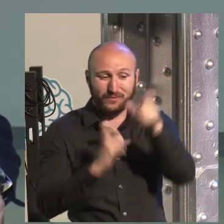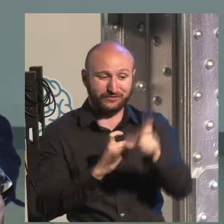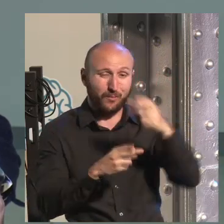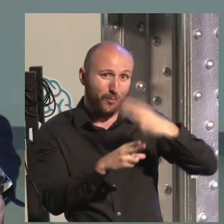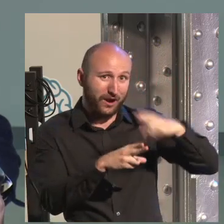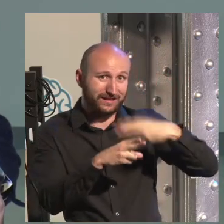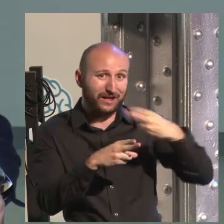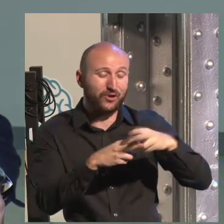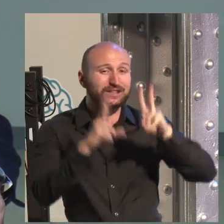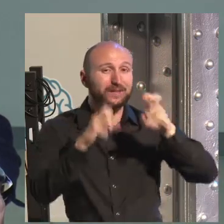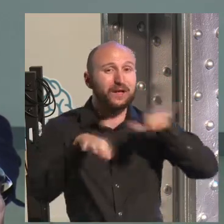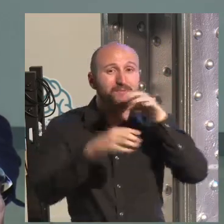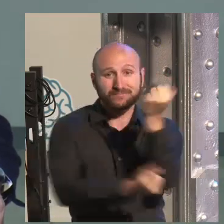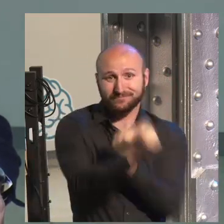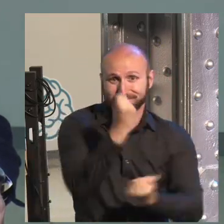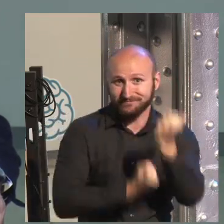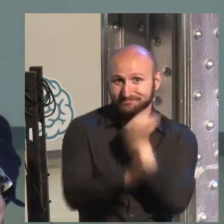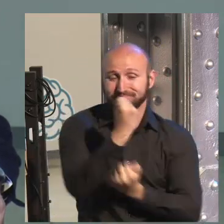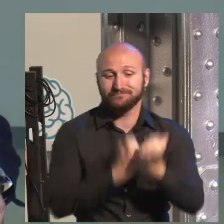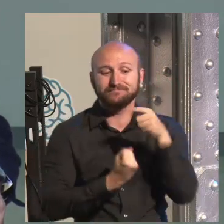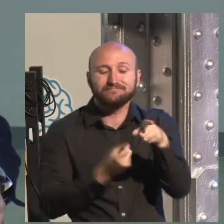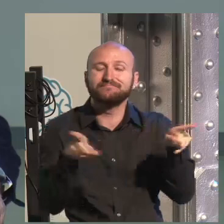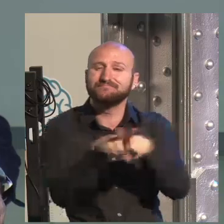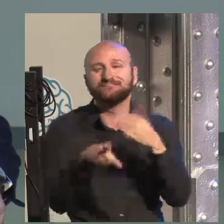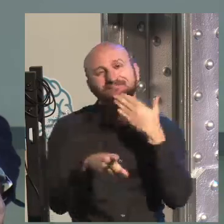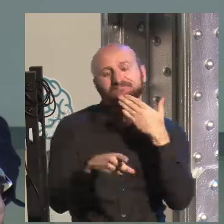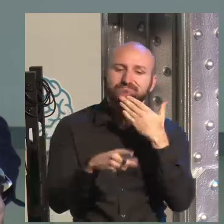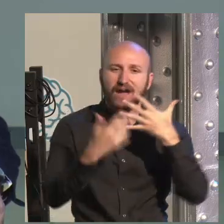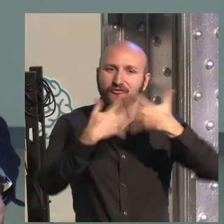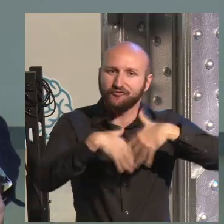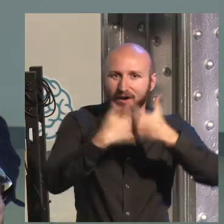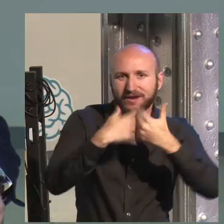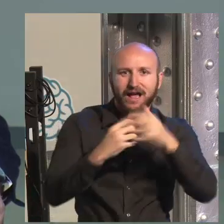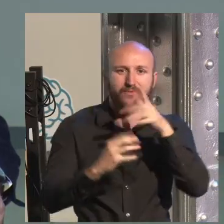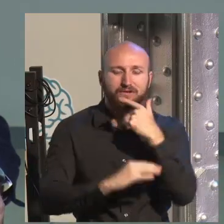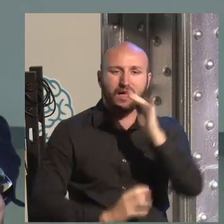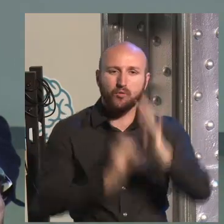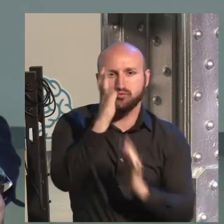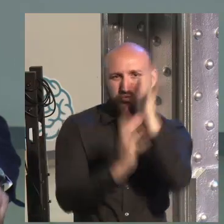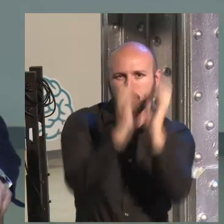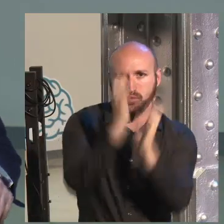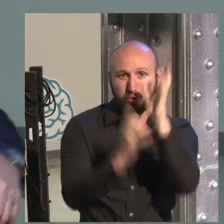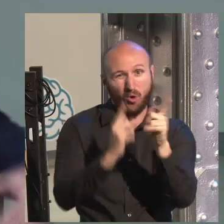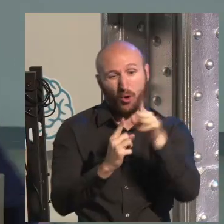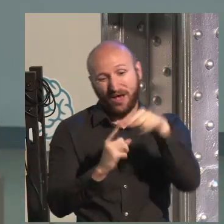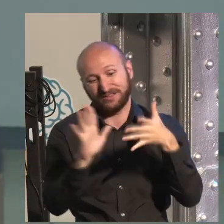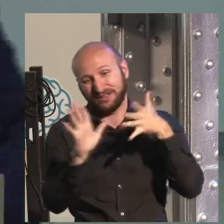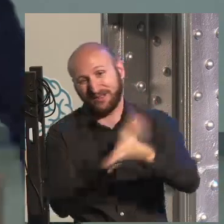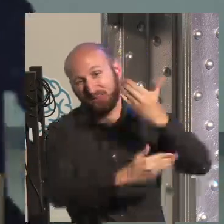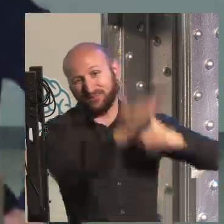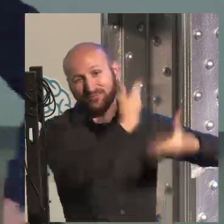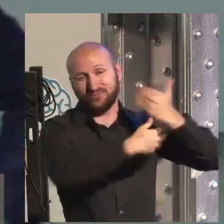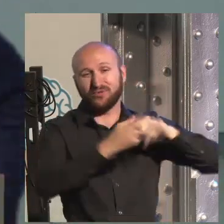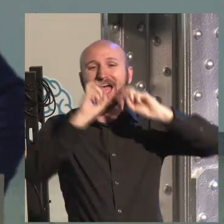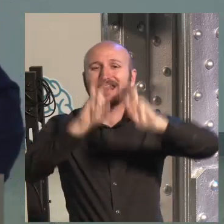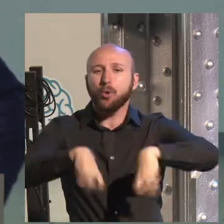que la economía no son unas fábricas con chimeneas que echan humo. Eso fue en el pasado, en la revolución industrial.